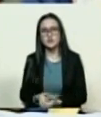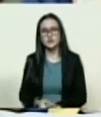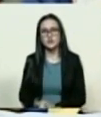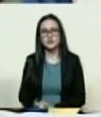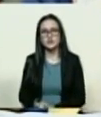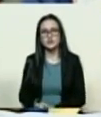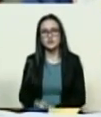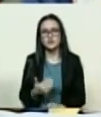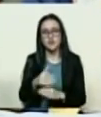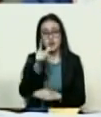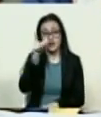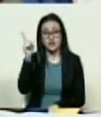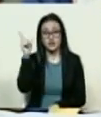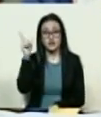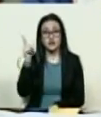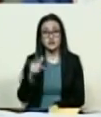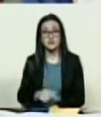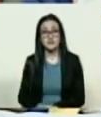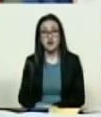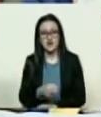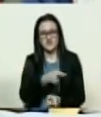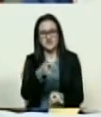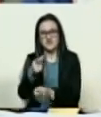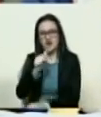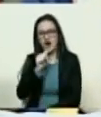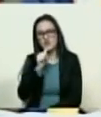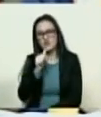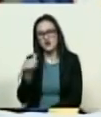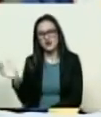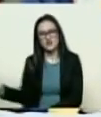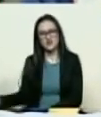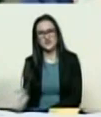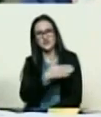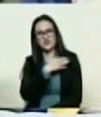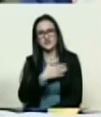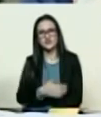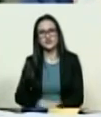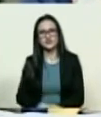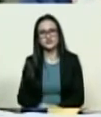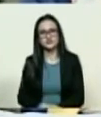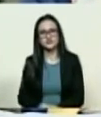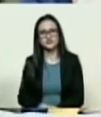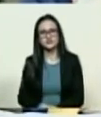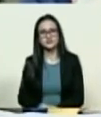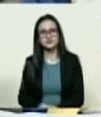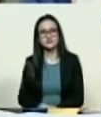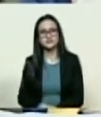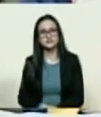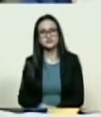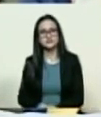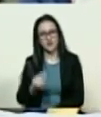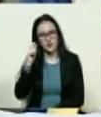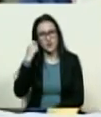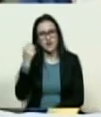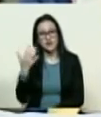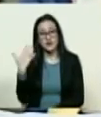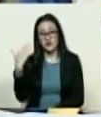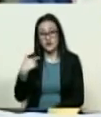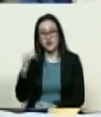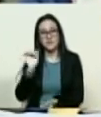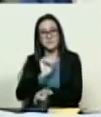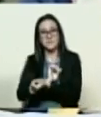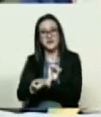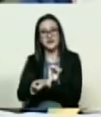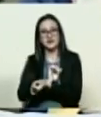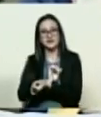Ledesma, que les metía las ballenas y los arrastraba. ¿Te acuerdas, Darío? Porque Darío, estábamos nosotros presos y